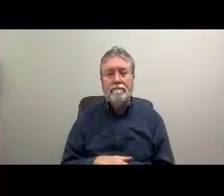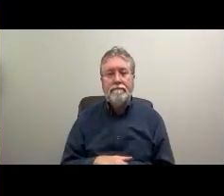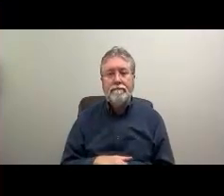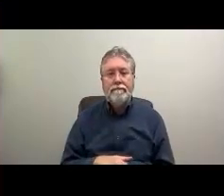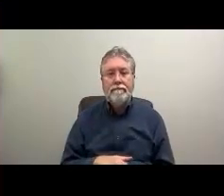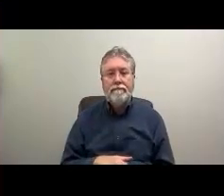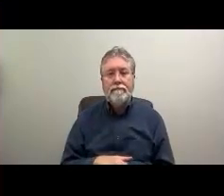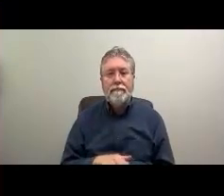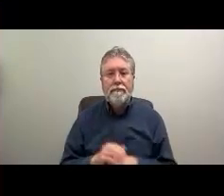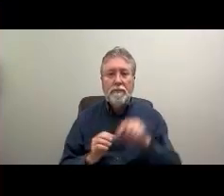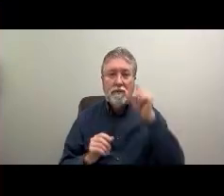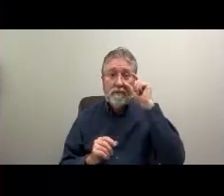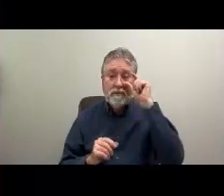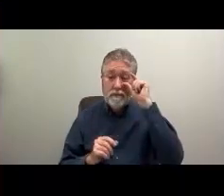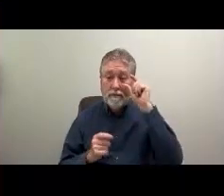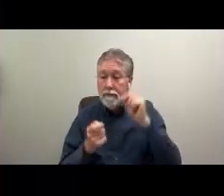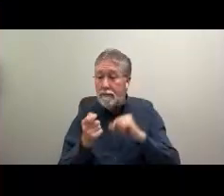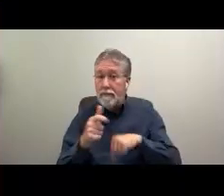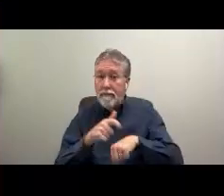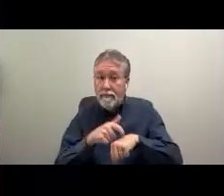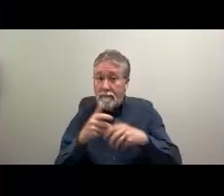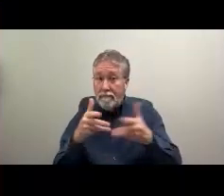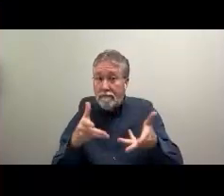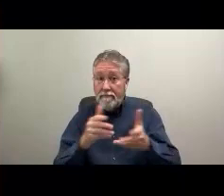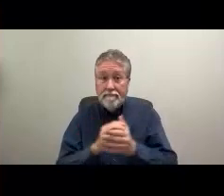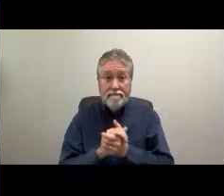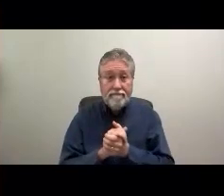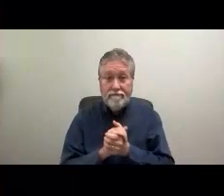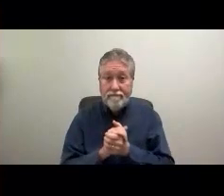Tenemos algo más de tiempo. Sigo. Vale.